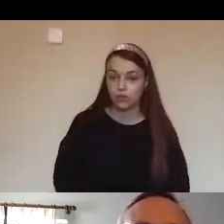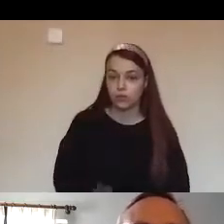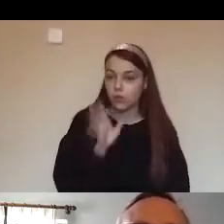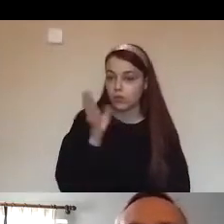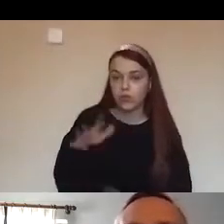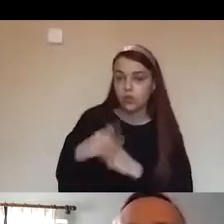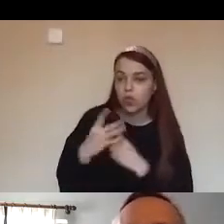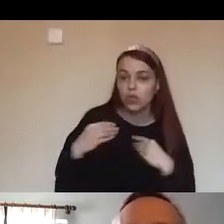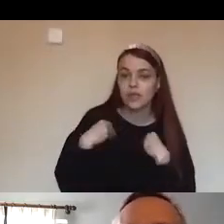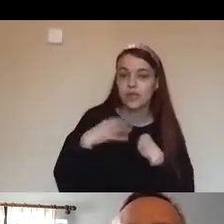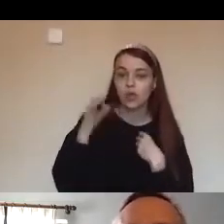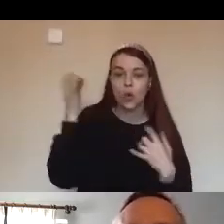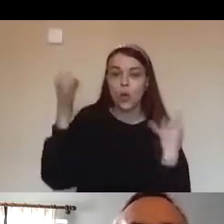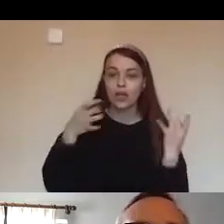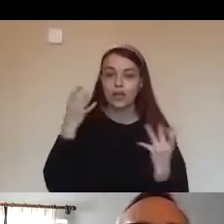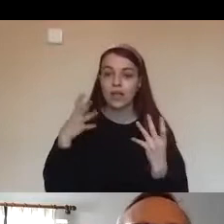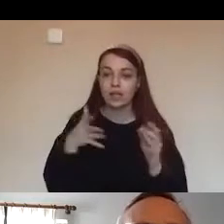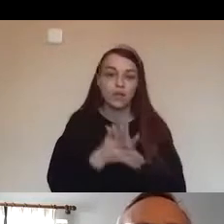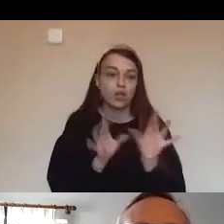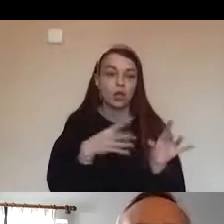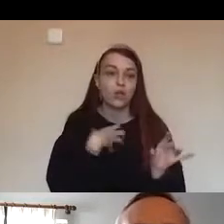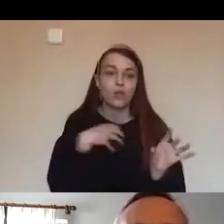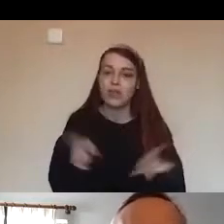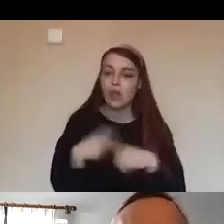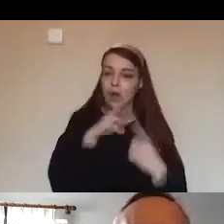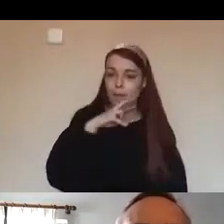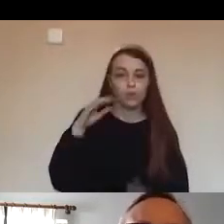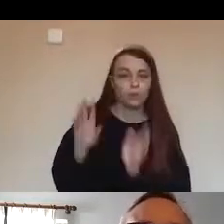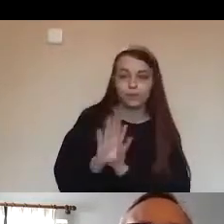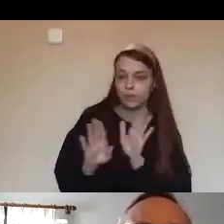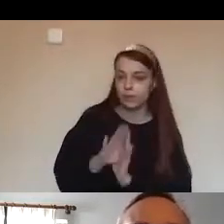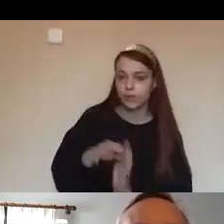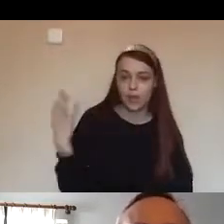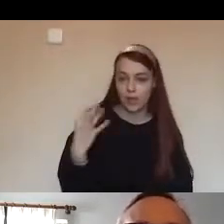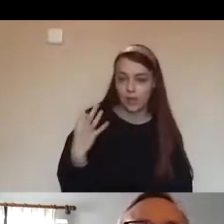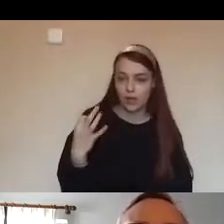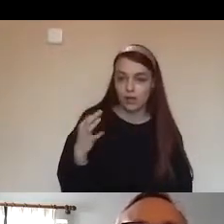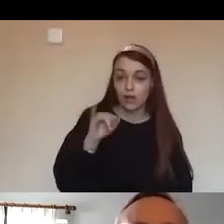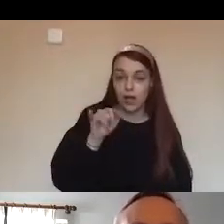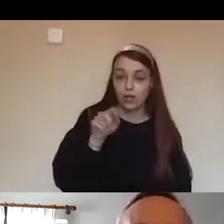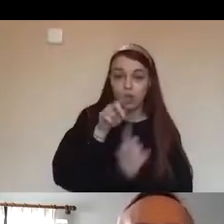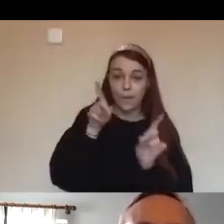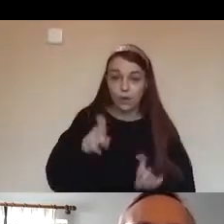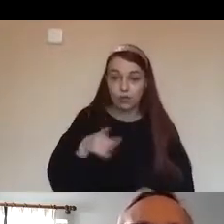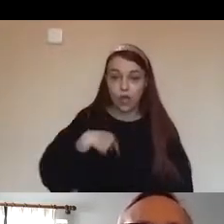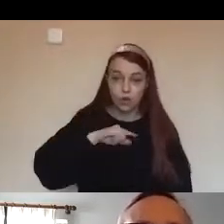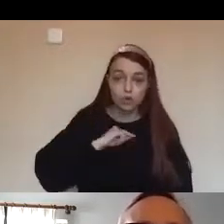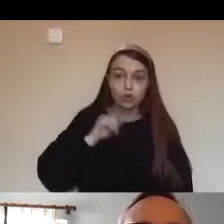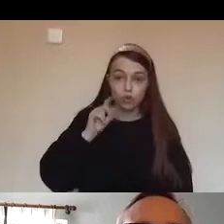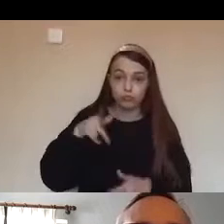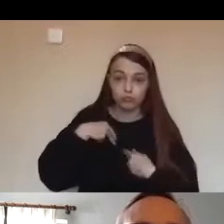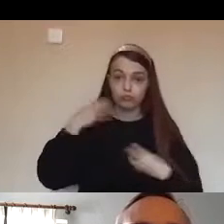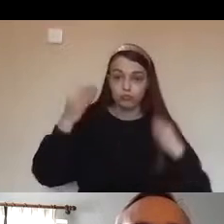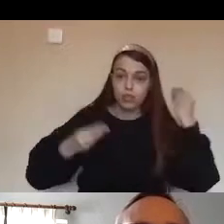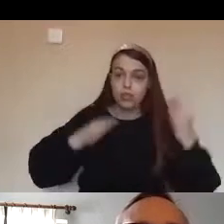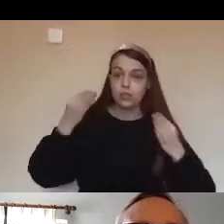las actividades, aunque sean intangibles, es muy importante. Así que tenemos esta pregunta que nos hacemos en este campo. ¿Es